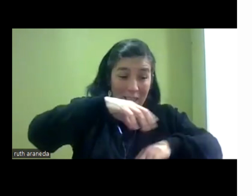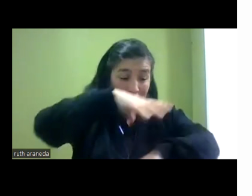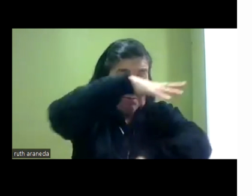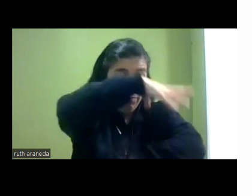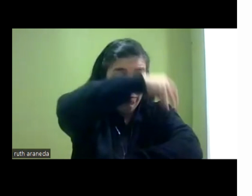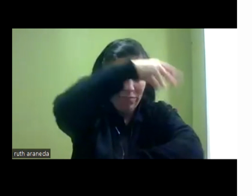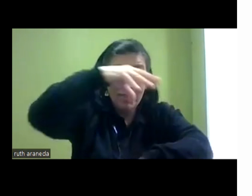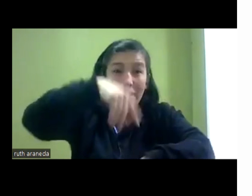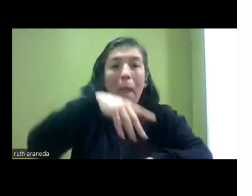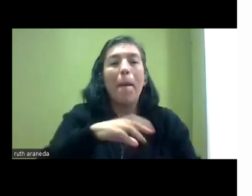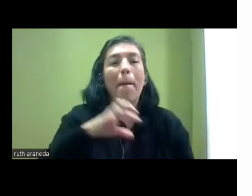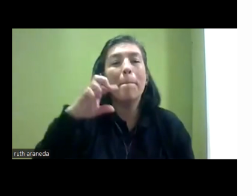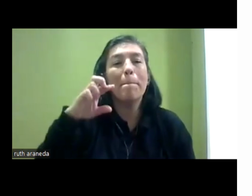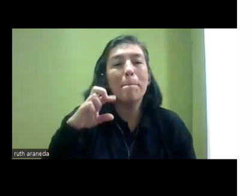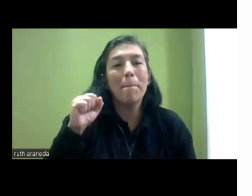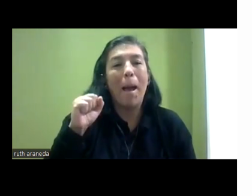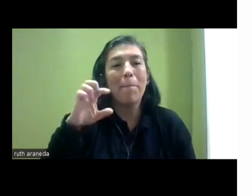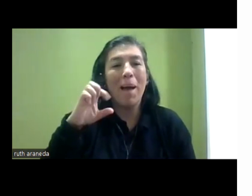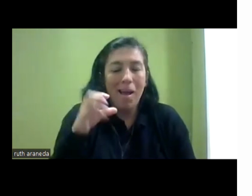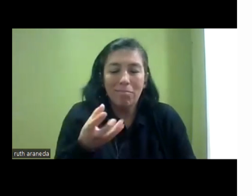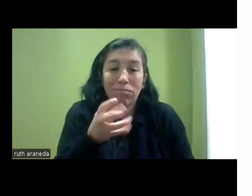quinoa. Entonces,